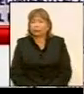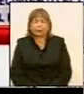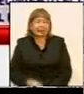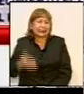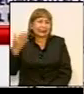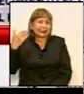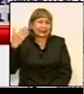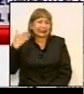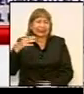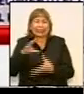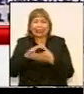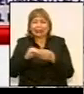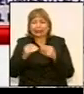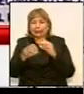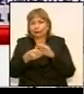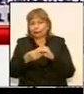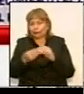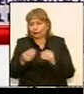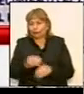histórica, anecdóticamente, si quieres.